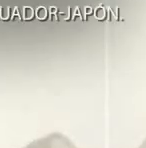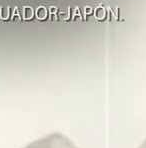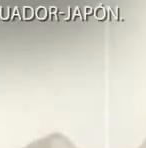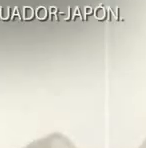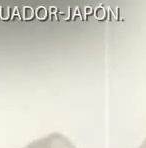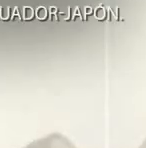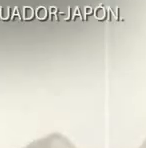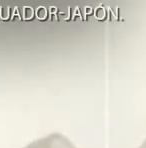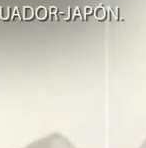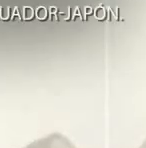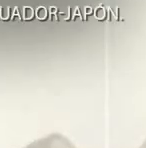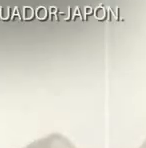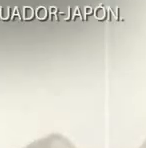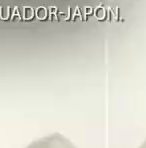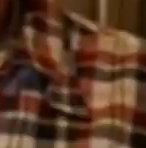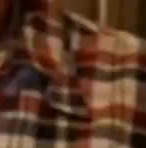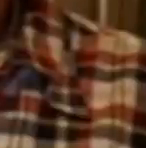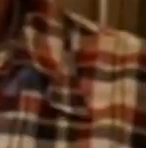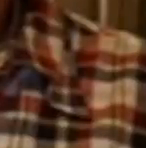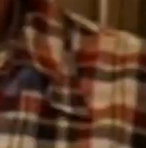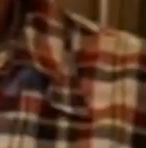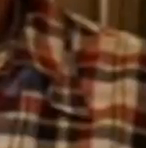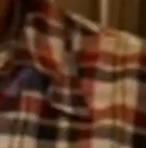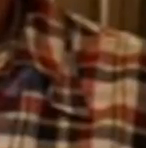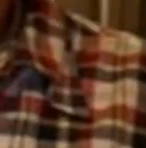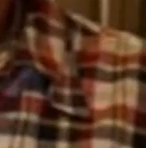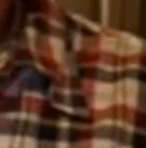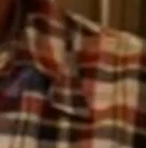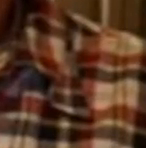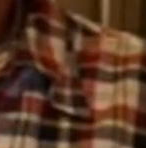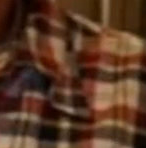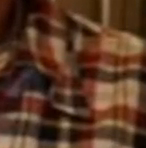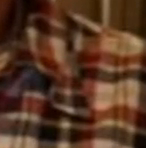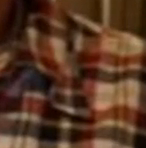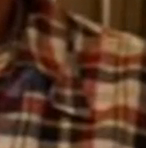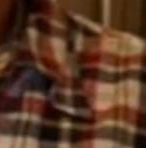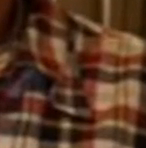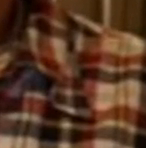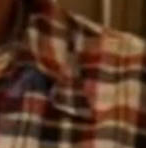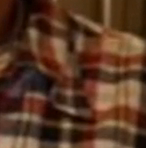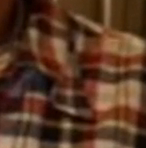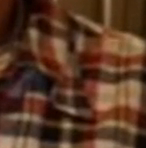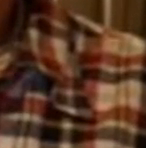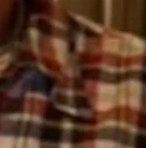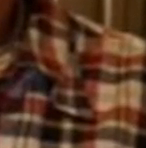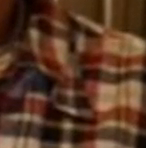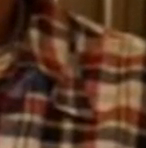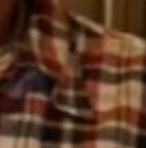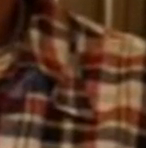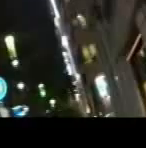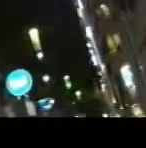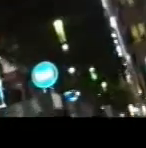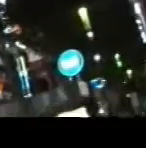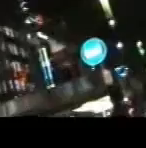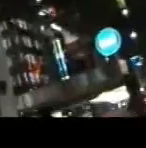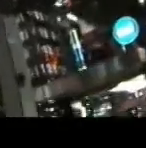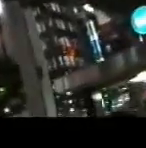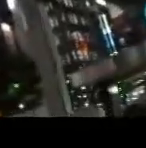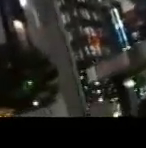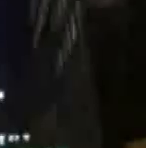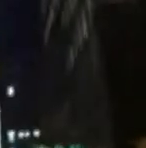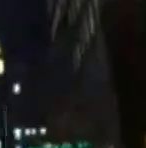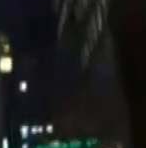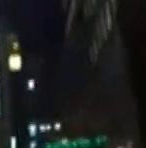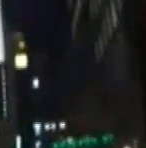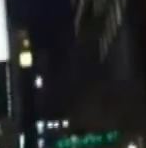y Chikara Takahashi, quienes forman parte del Comité por el Centenario de las Relaciones Diplomáticas Ecuador-Japón. Ellos contarán